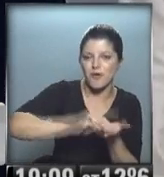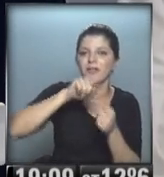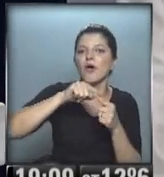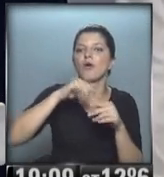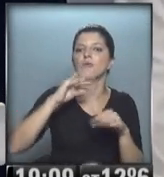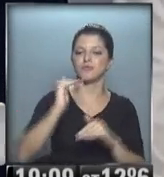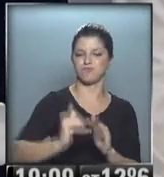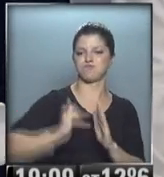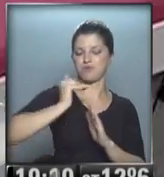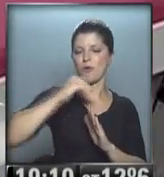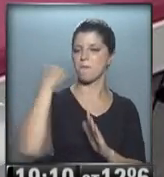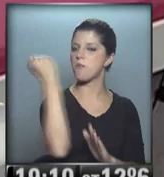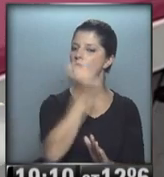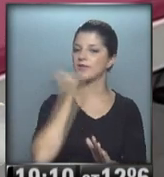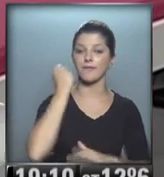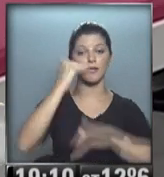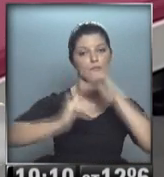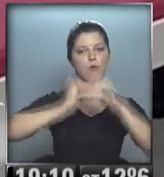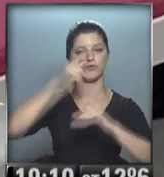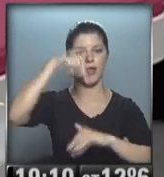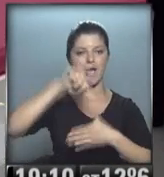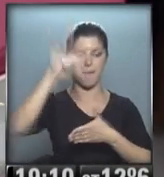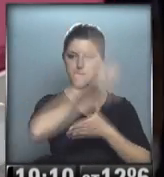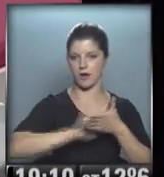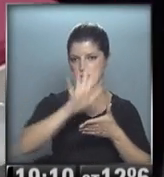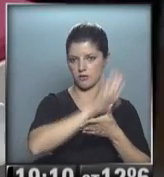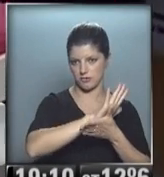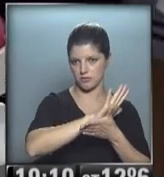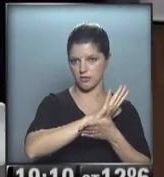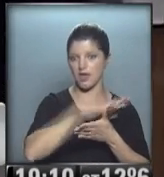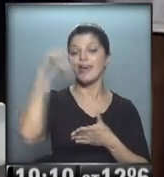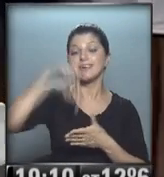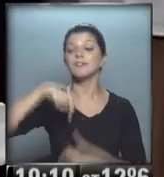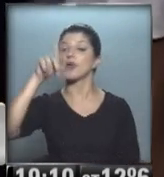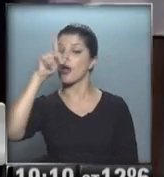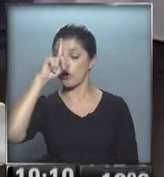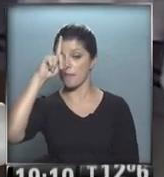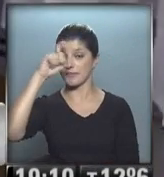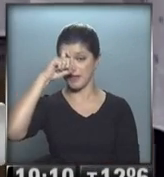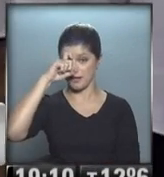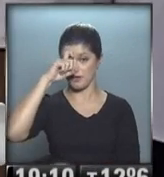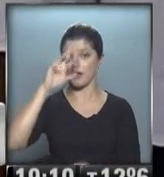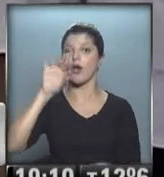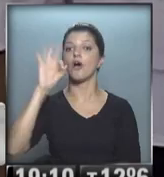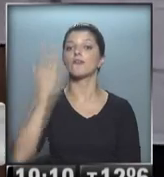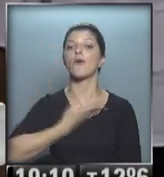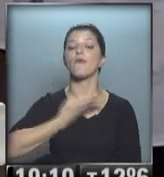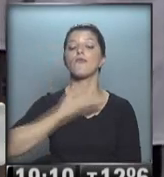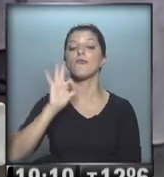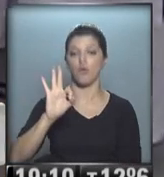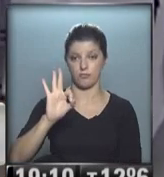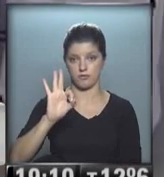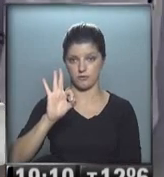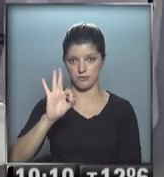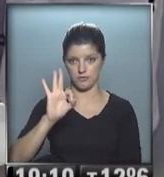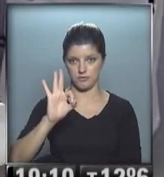salto cualitativo muy importante en las Américas, y esto es el hospital Rofo, Ángel Rofo,